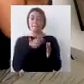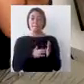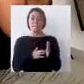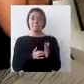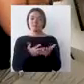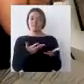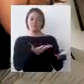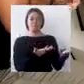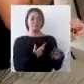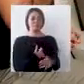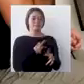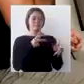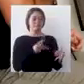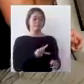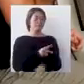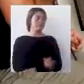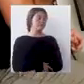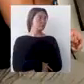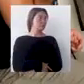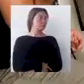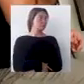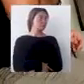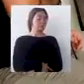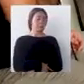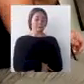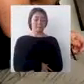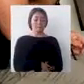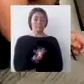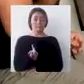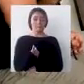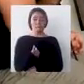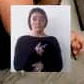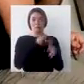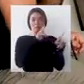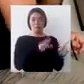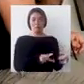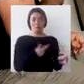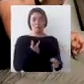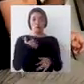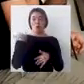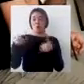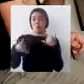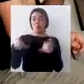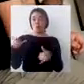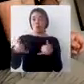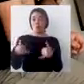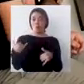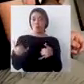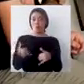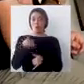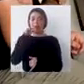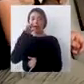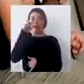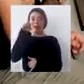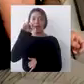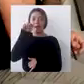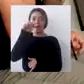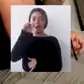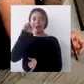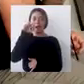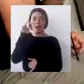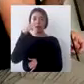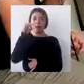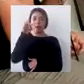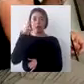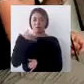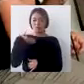en el juego que actualmente estamos llevando, soy el enano morir, ¿cierto? Y el enano morir diría algo así como uno.